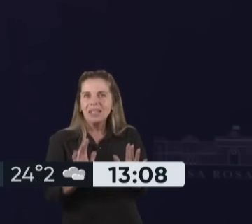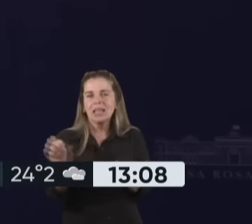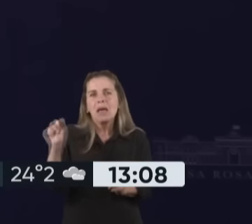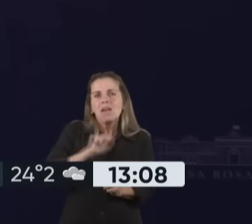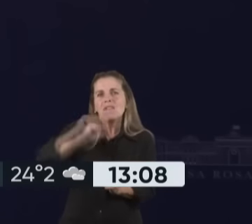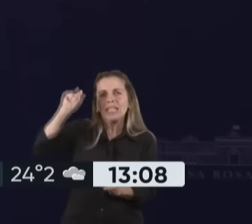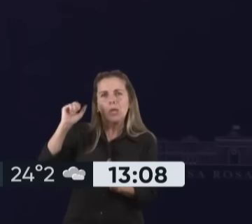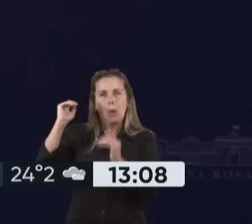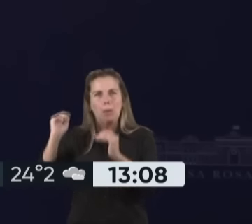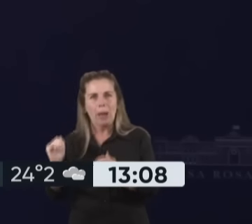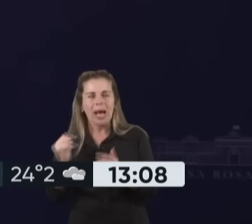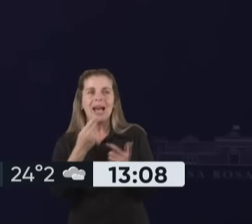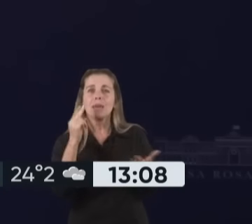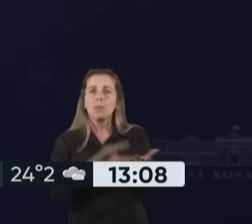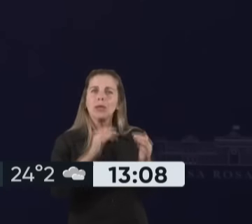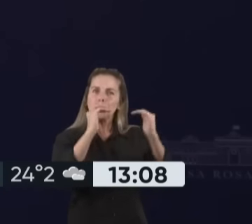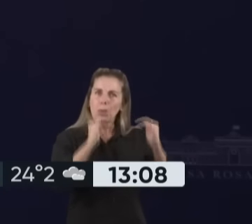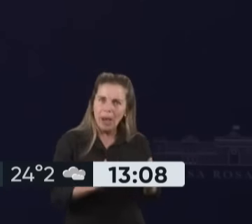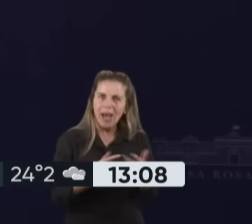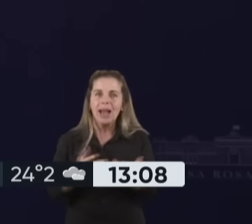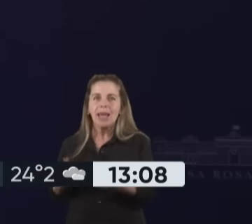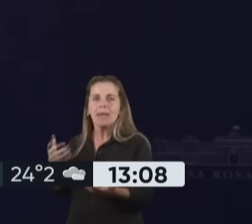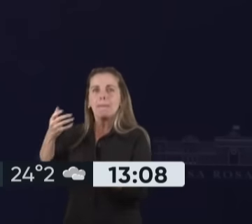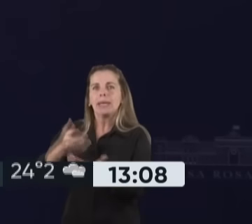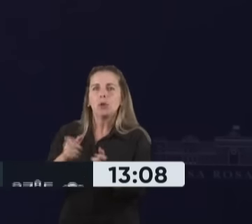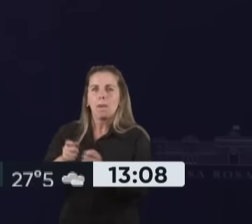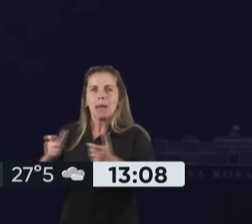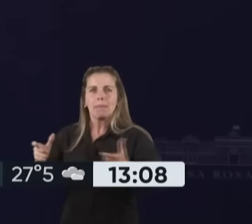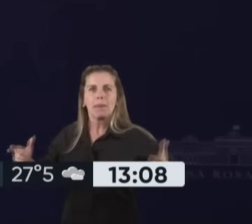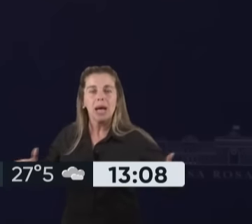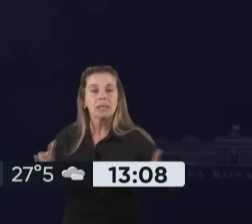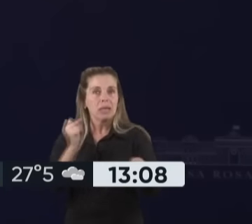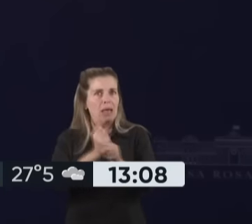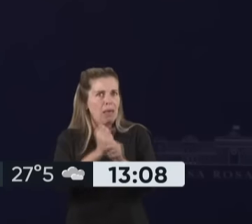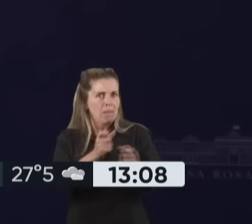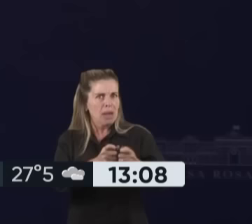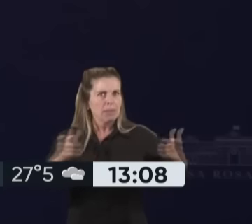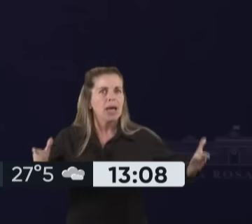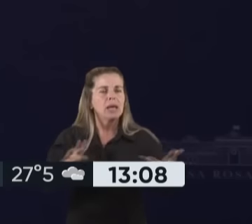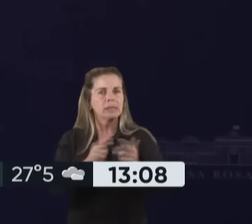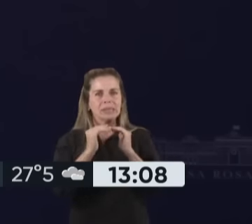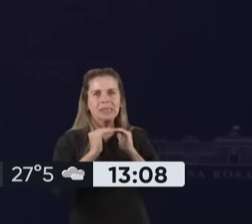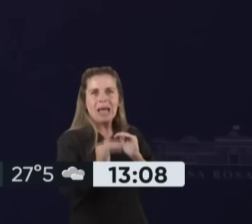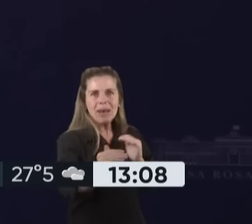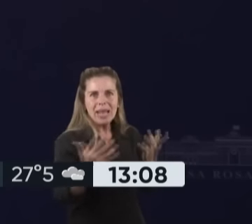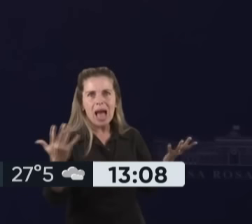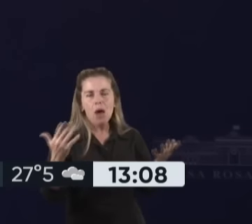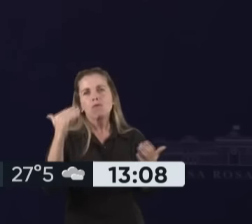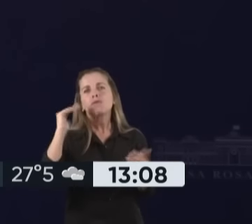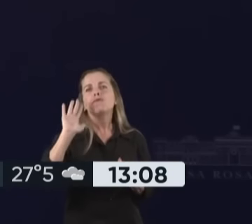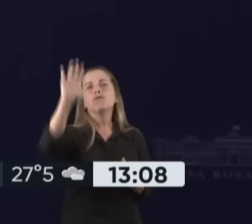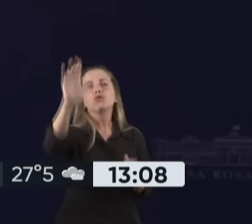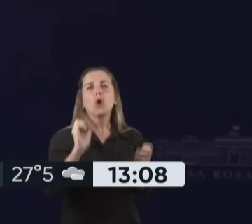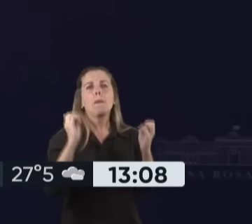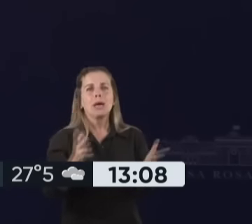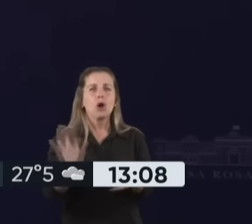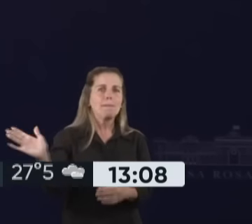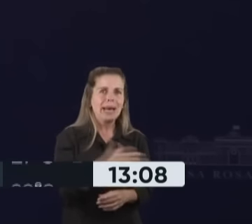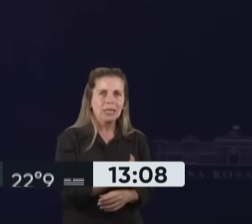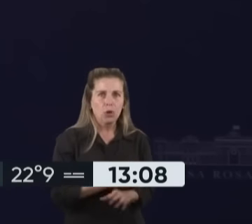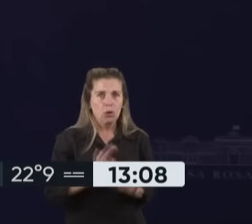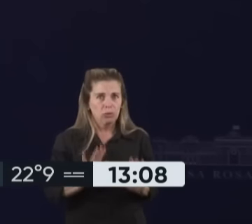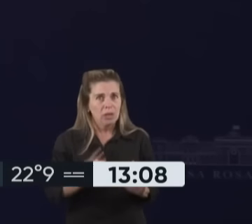menos impuestos, a más inversiones, a más estabilidad, a más trabajo, a más futuro para todos. Este ordenamiento de la